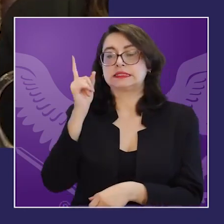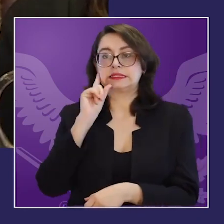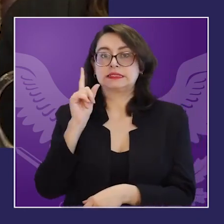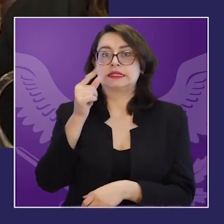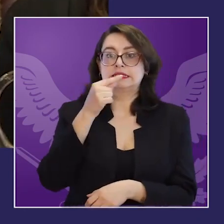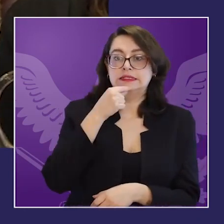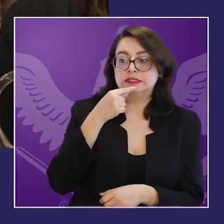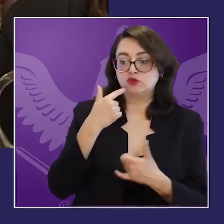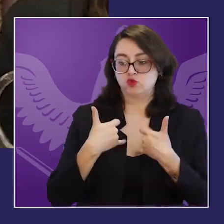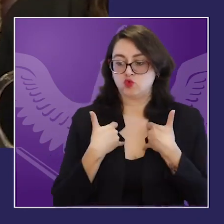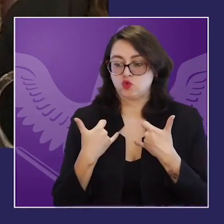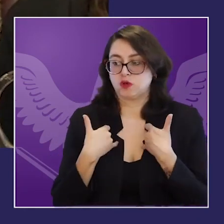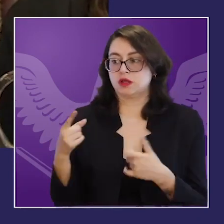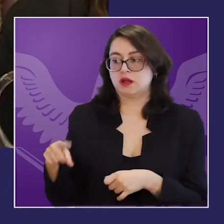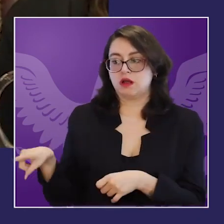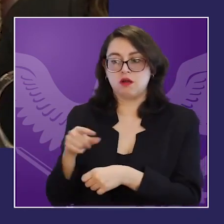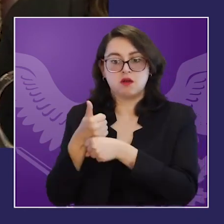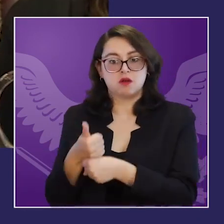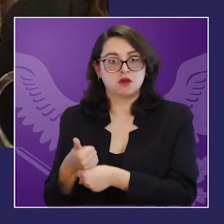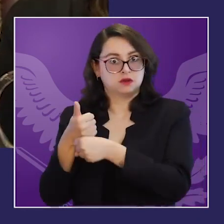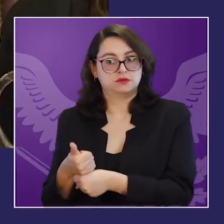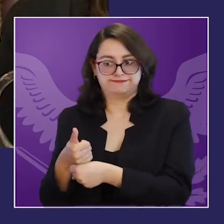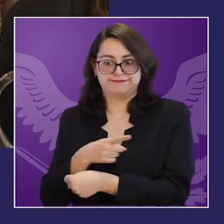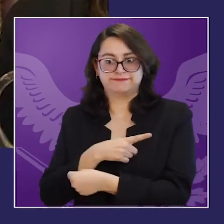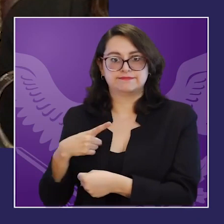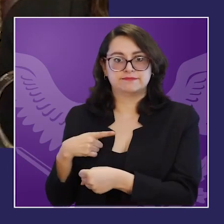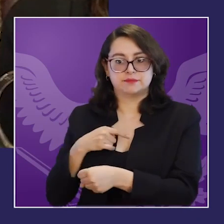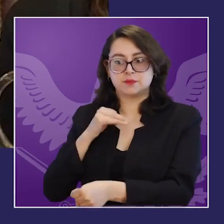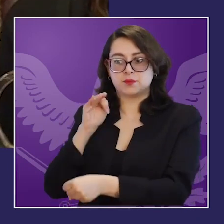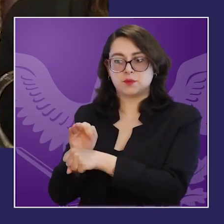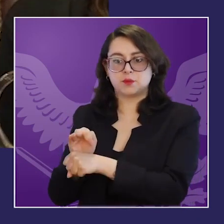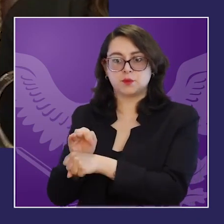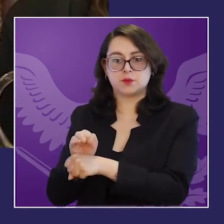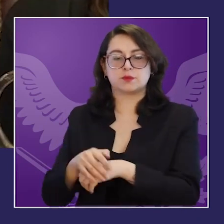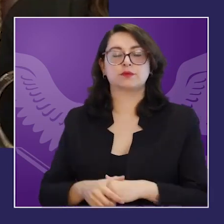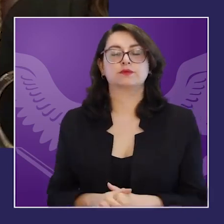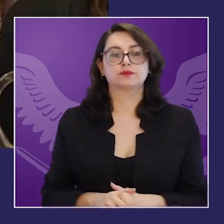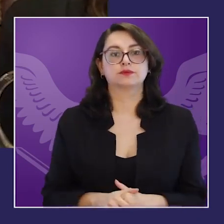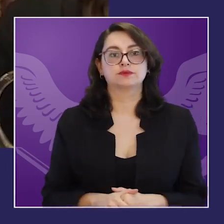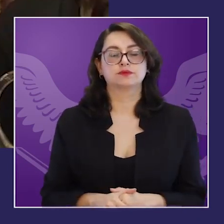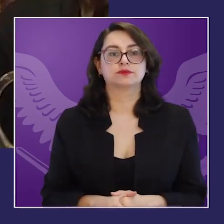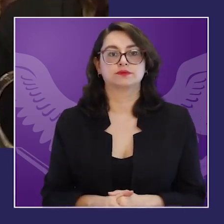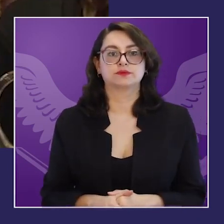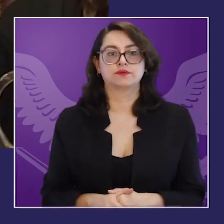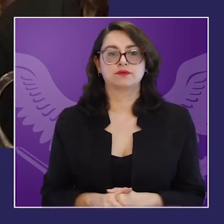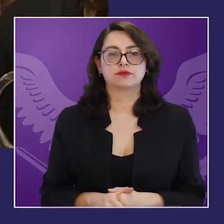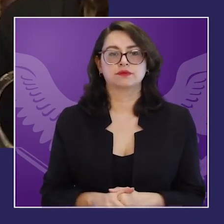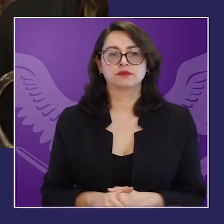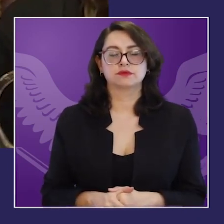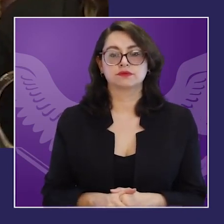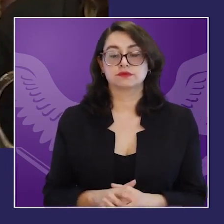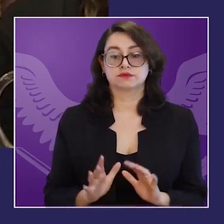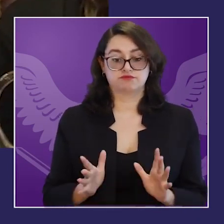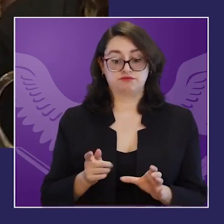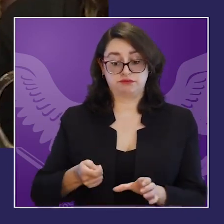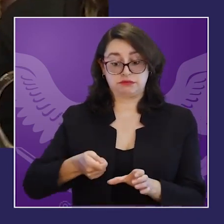femicidio de su madre. Una vez que la condena se encuentre firme, se